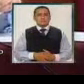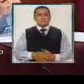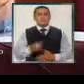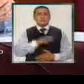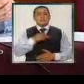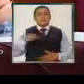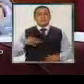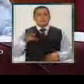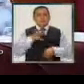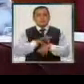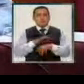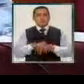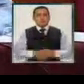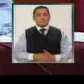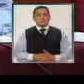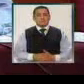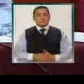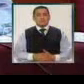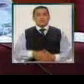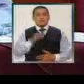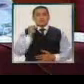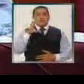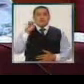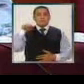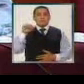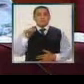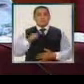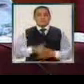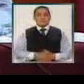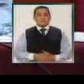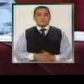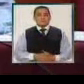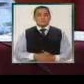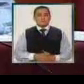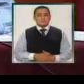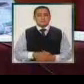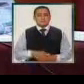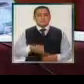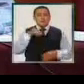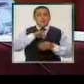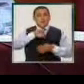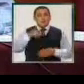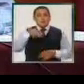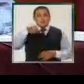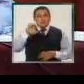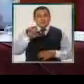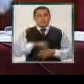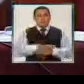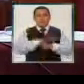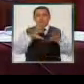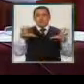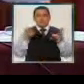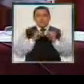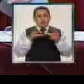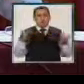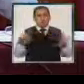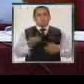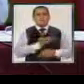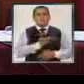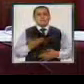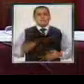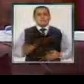Ministerio de Salud, la OMA, el Poder Electoral, todos, todo el